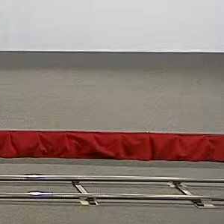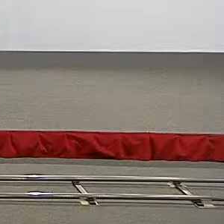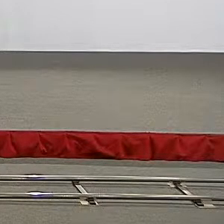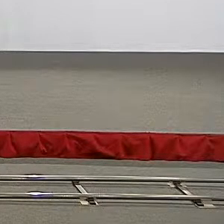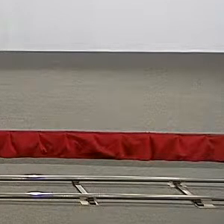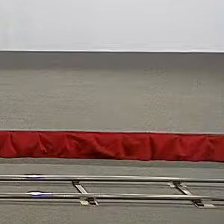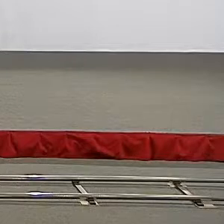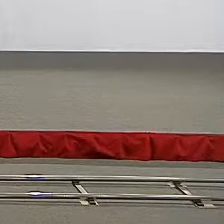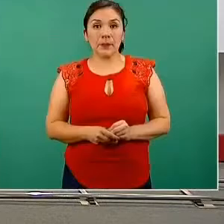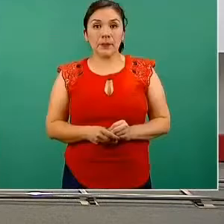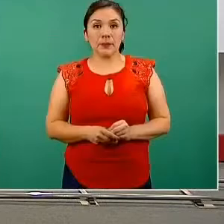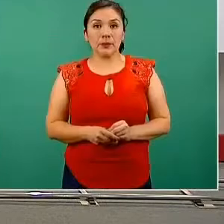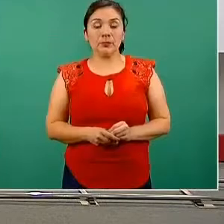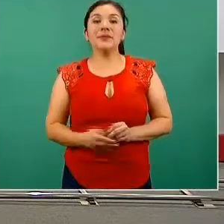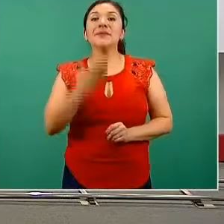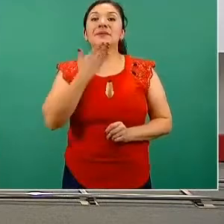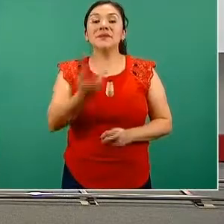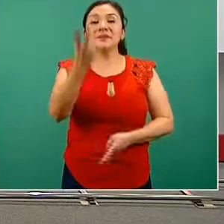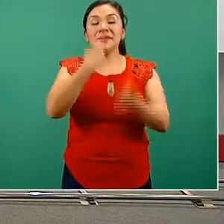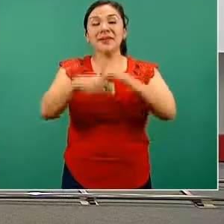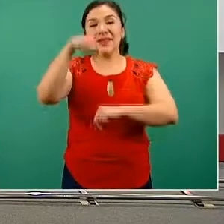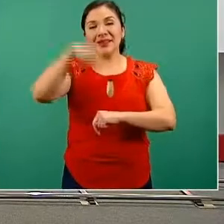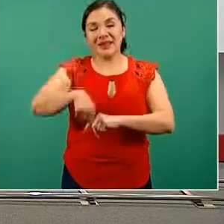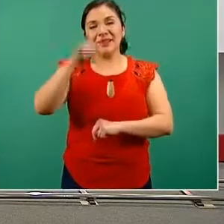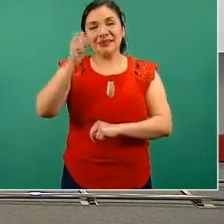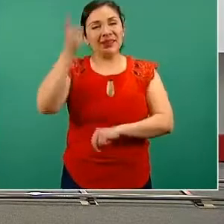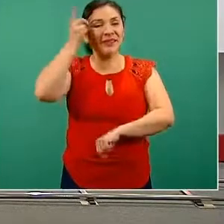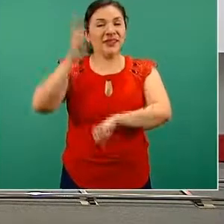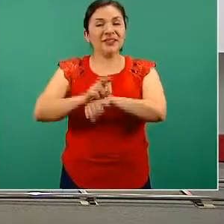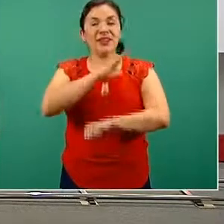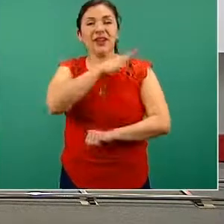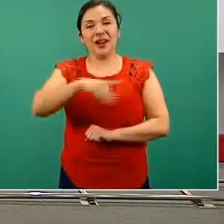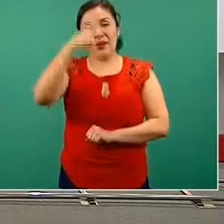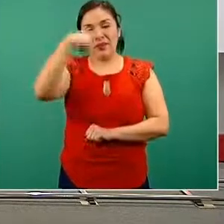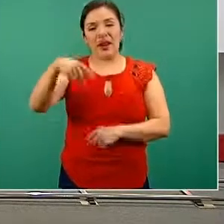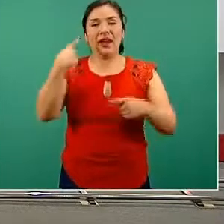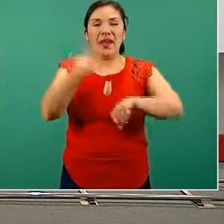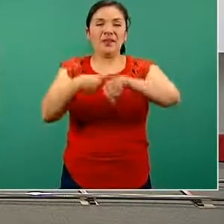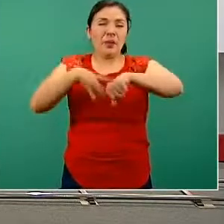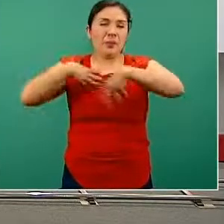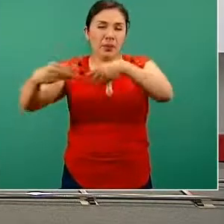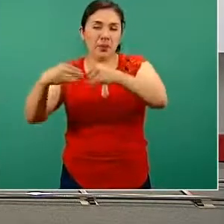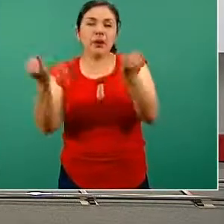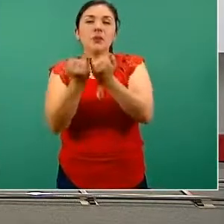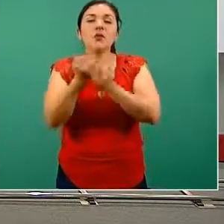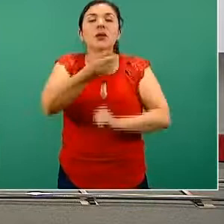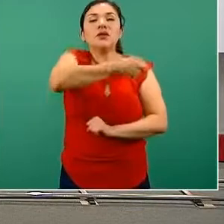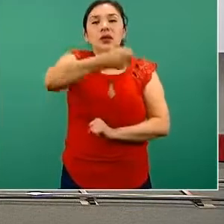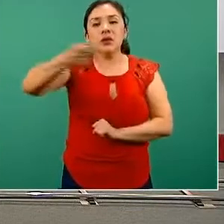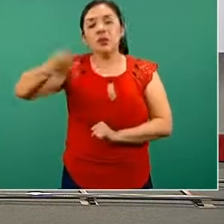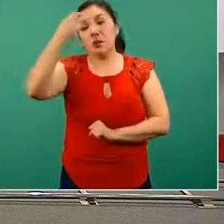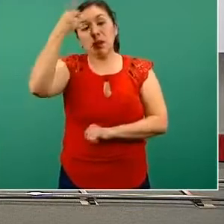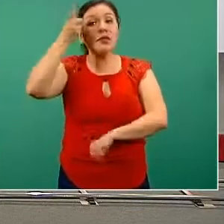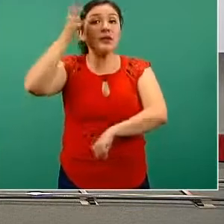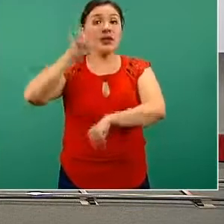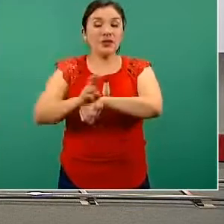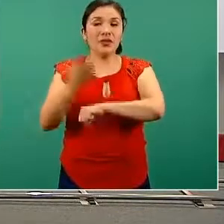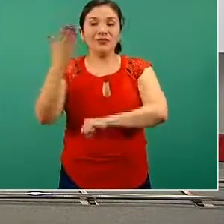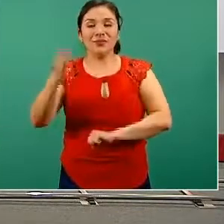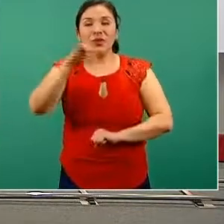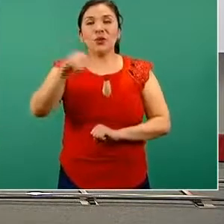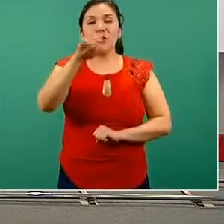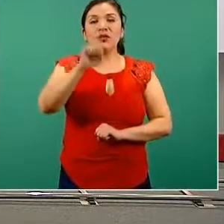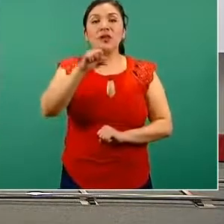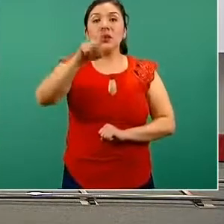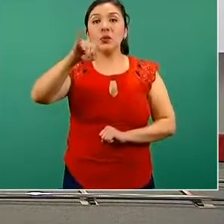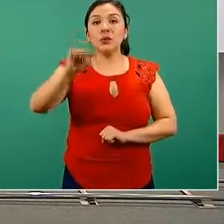cordial bienvenida desde la Dirección General de Epidemiología y saludamos también vía remota a nuestro director general, el doctor José Luis Salomía